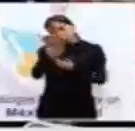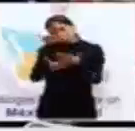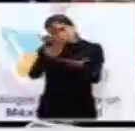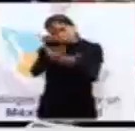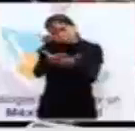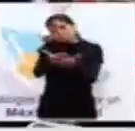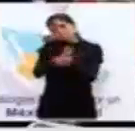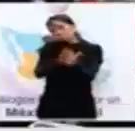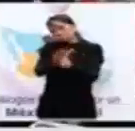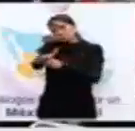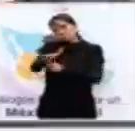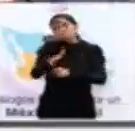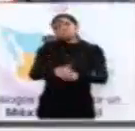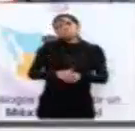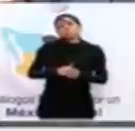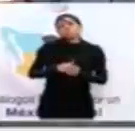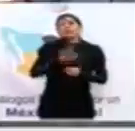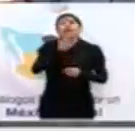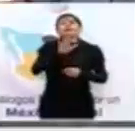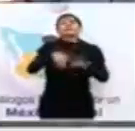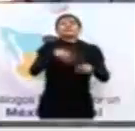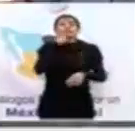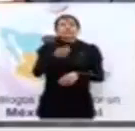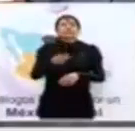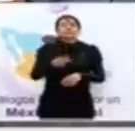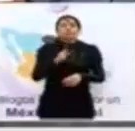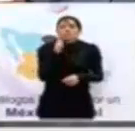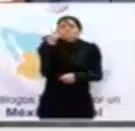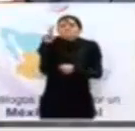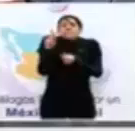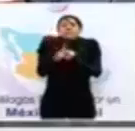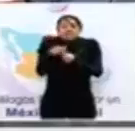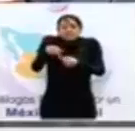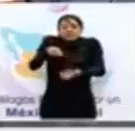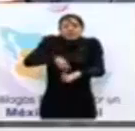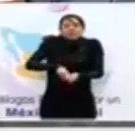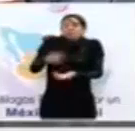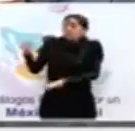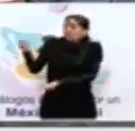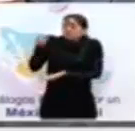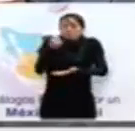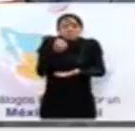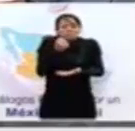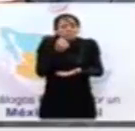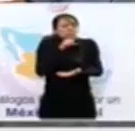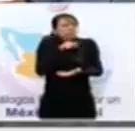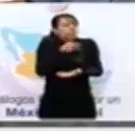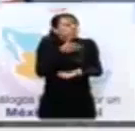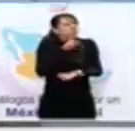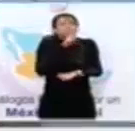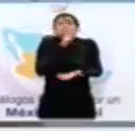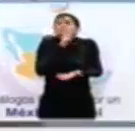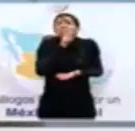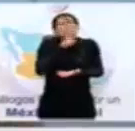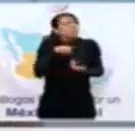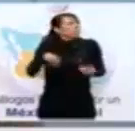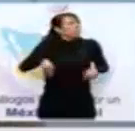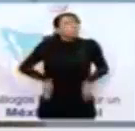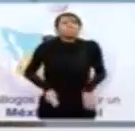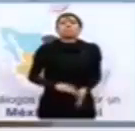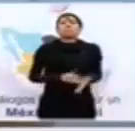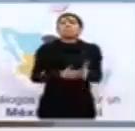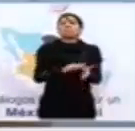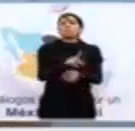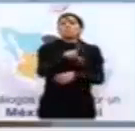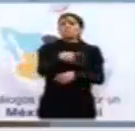en el país no pasa nada con el ejercicio del presupuesto. Si uno lo recibe y no lo aplica, no pasa nada. Es decir, hemos hecho que los